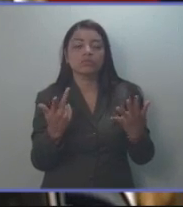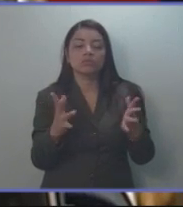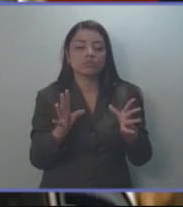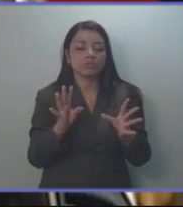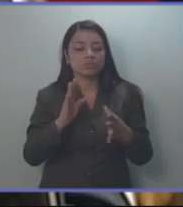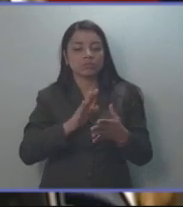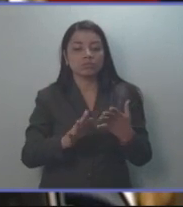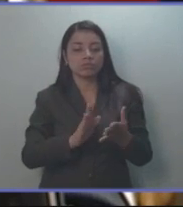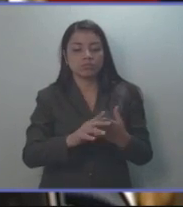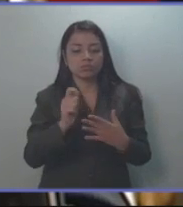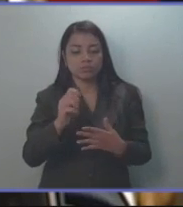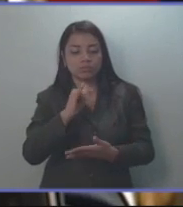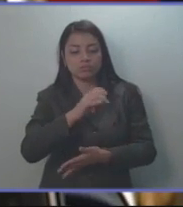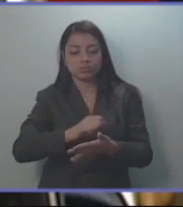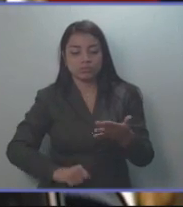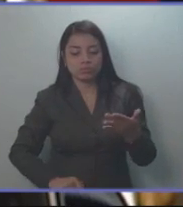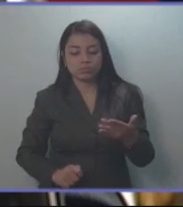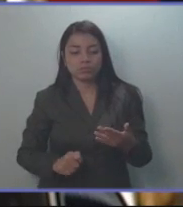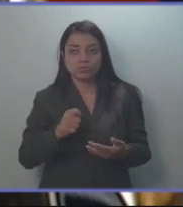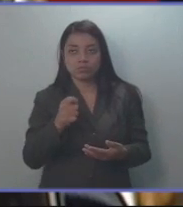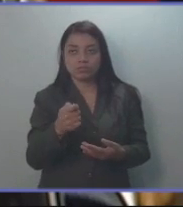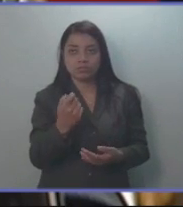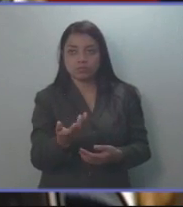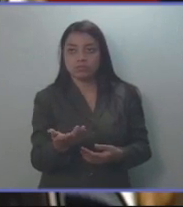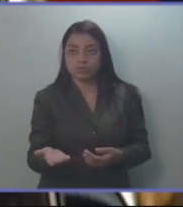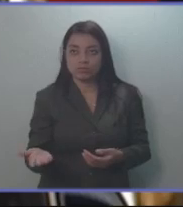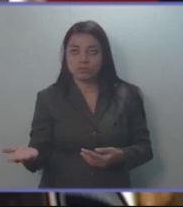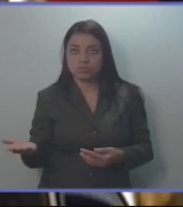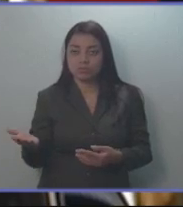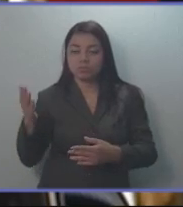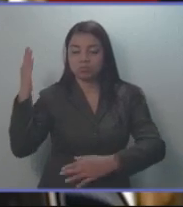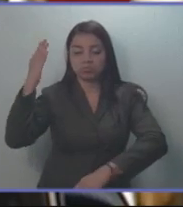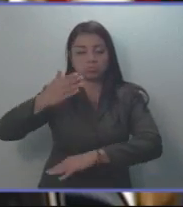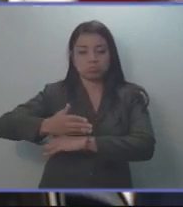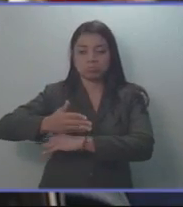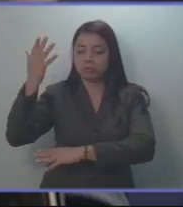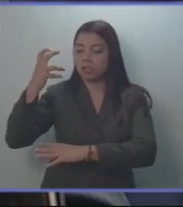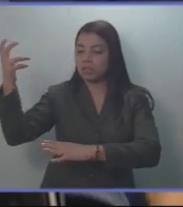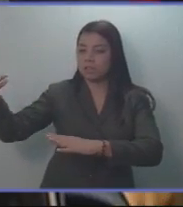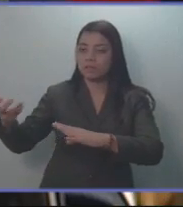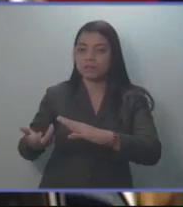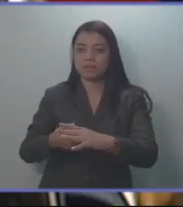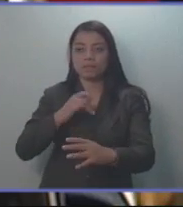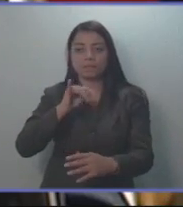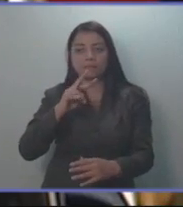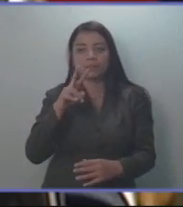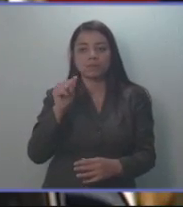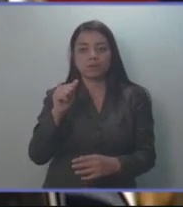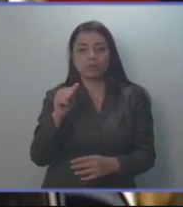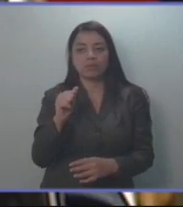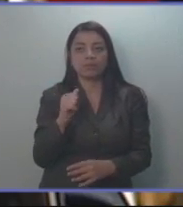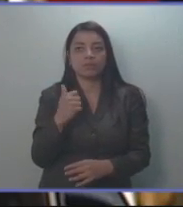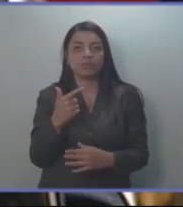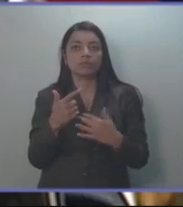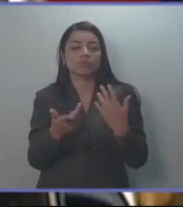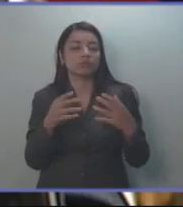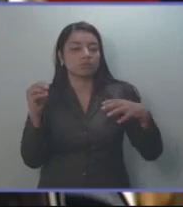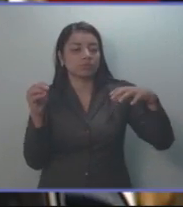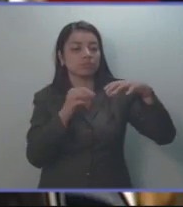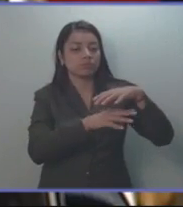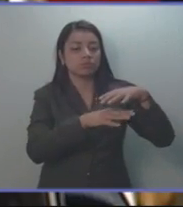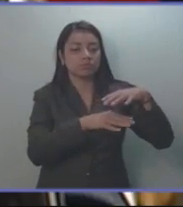exoneramos del pago de impuestos, de transferencias de bienes muebles y del IVA, y también de bodegaje,